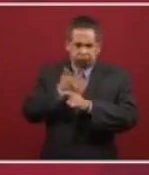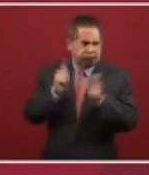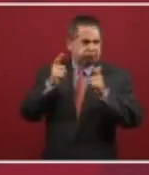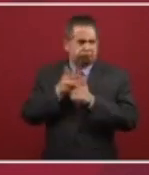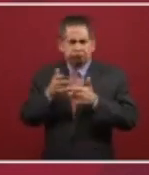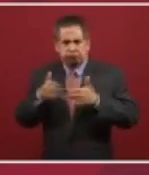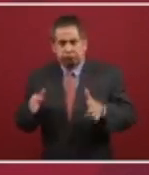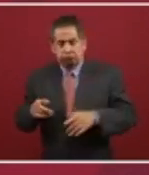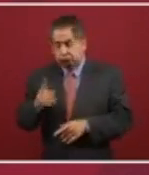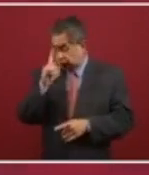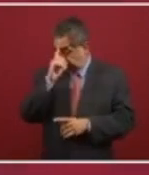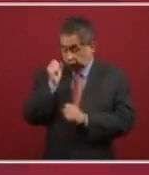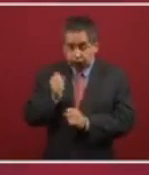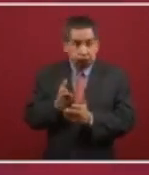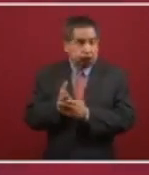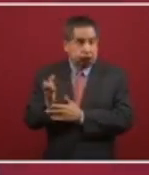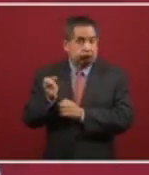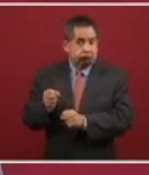consumado,